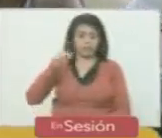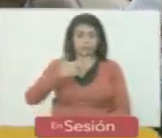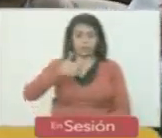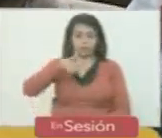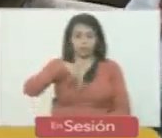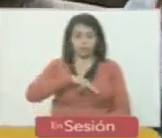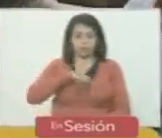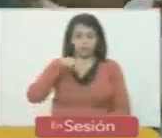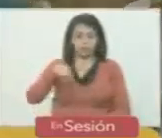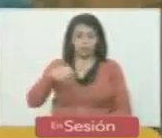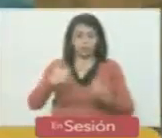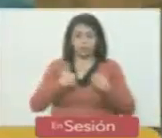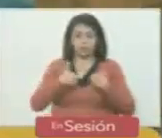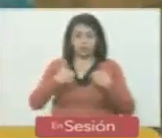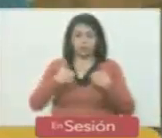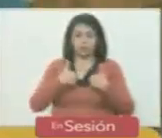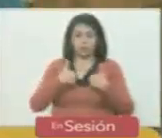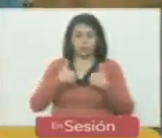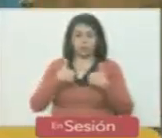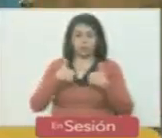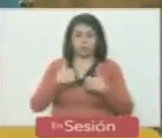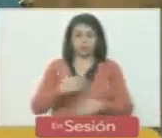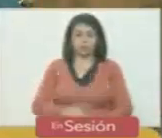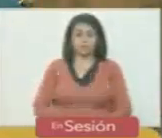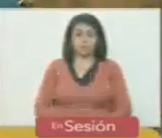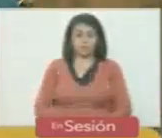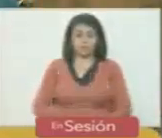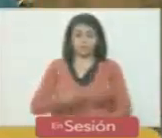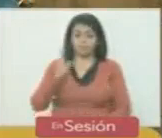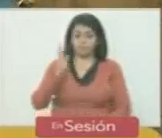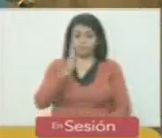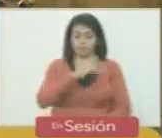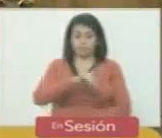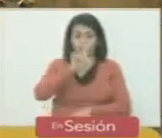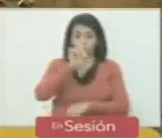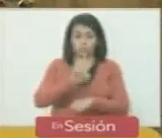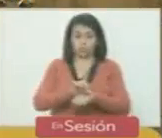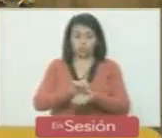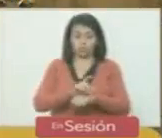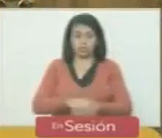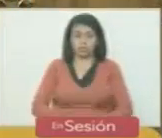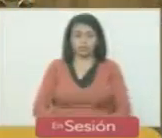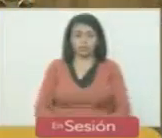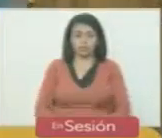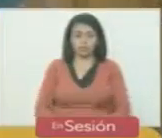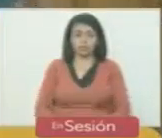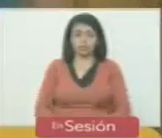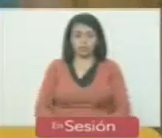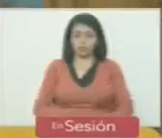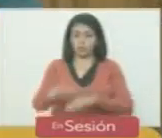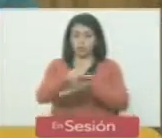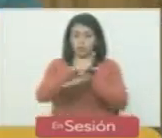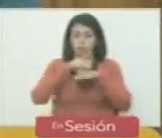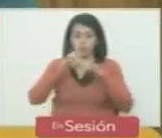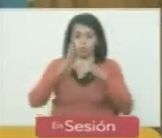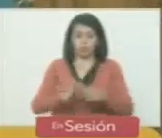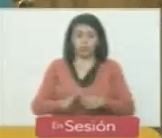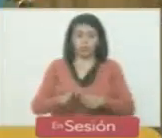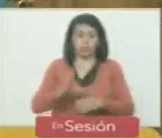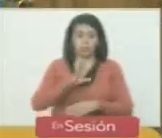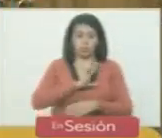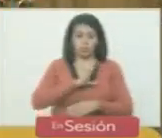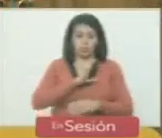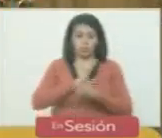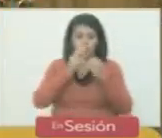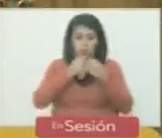somos víctimas de unas sanciones unilaterales de un gobierno que pertenece